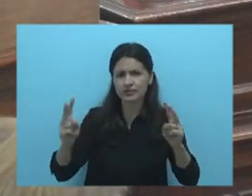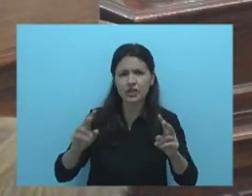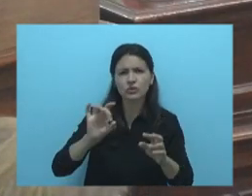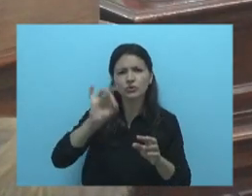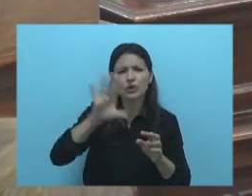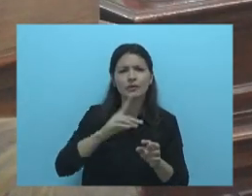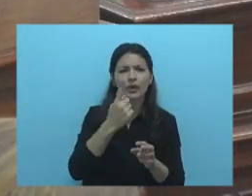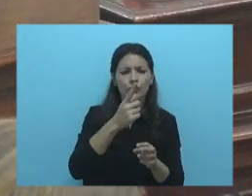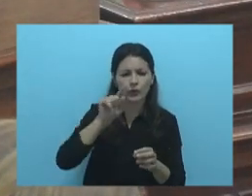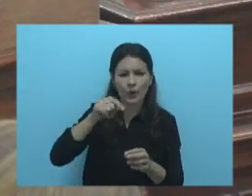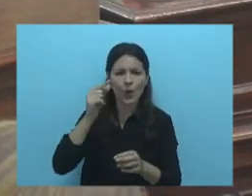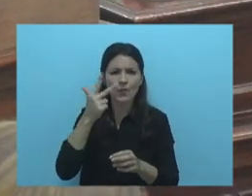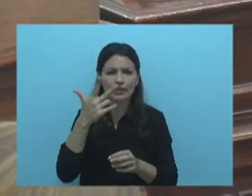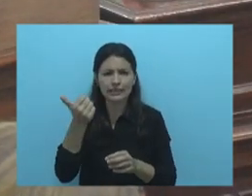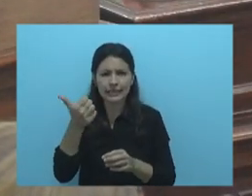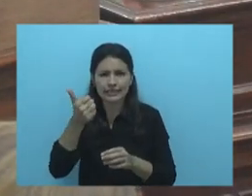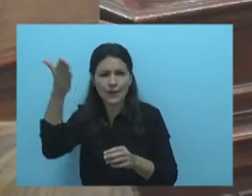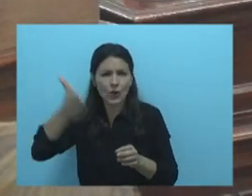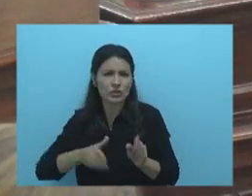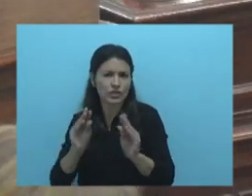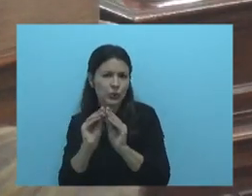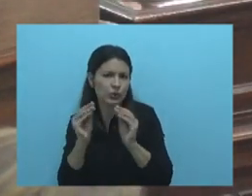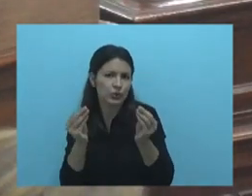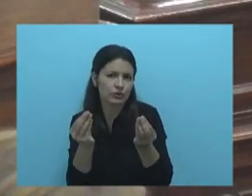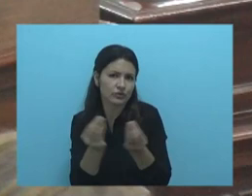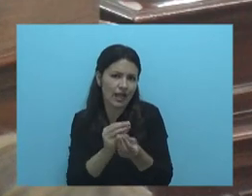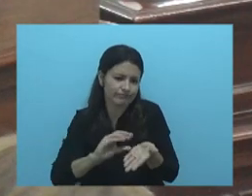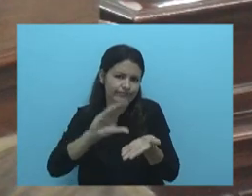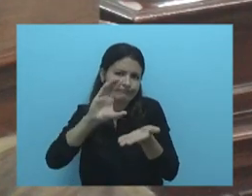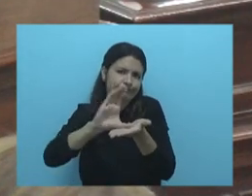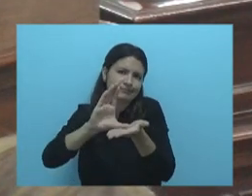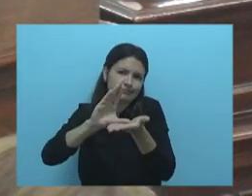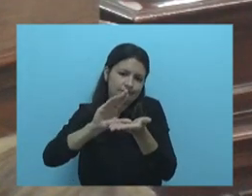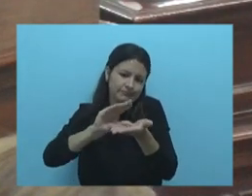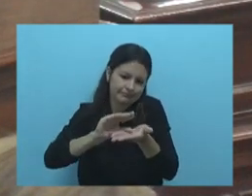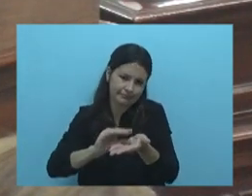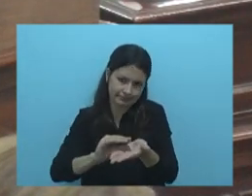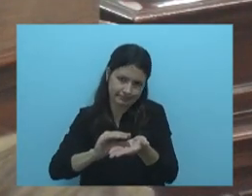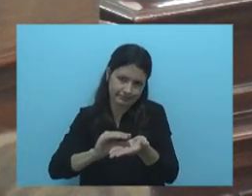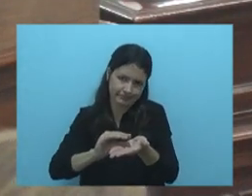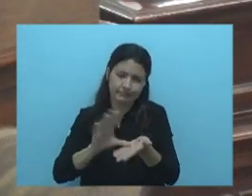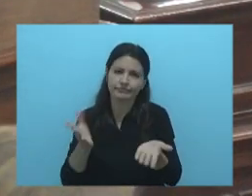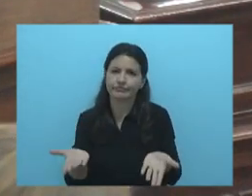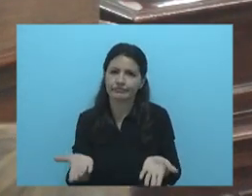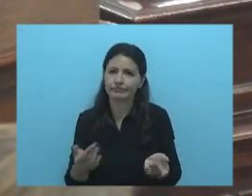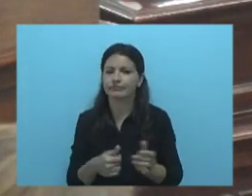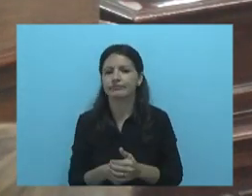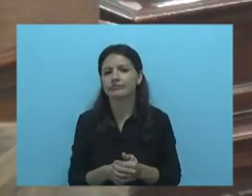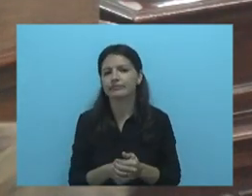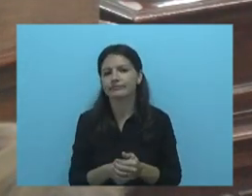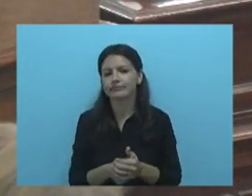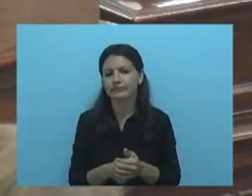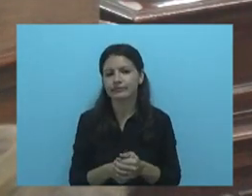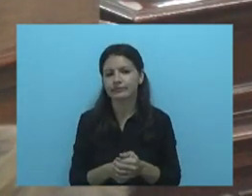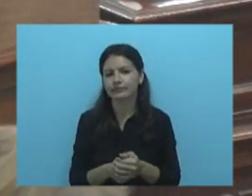el 1,36% del valor que llevaría la construcción de esta conexión vial. Decirle